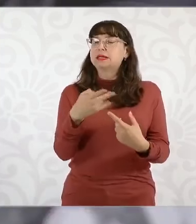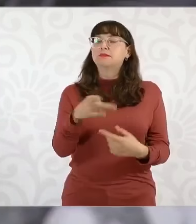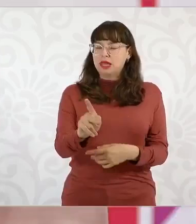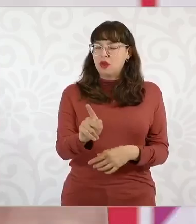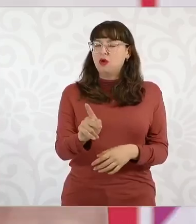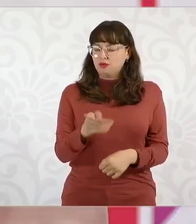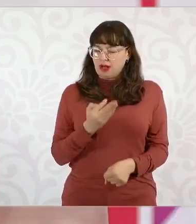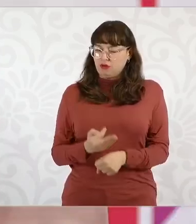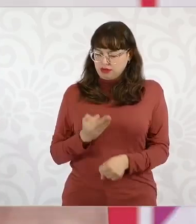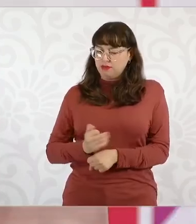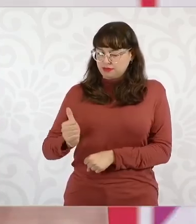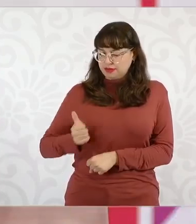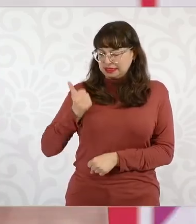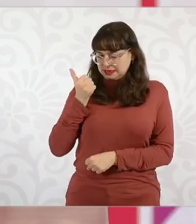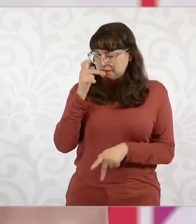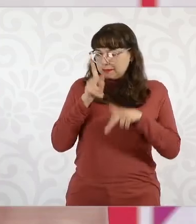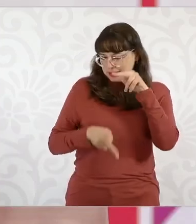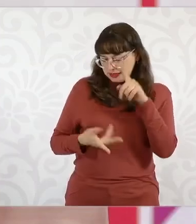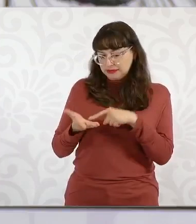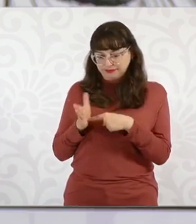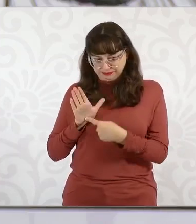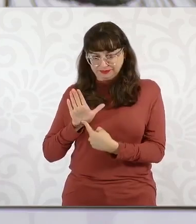detector. El lunes,